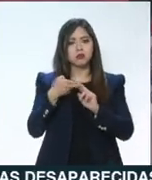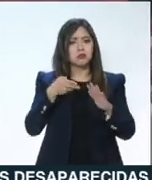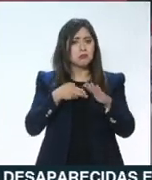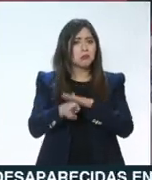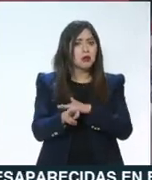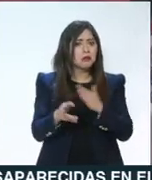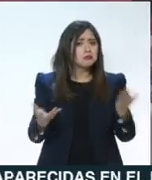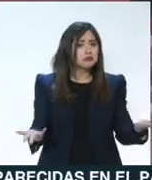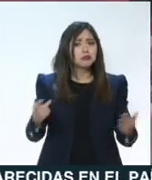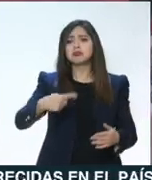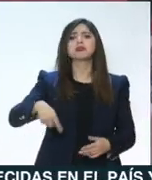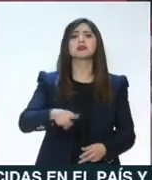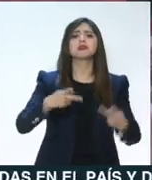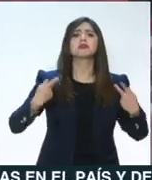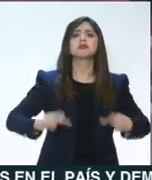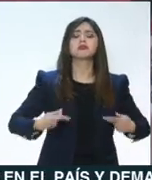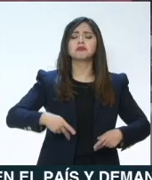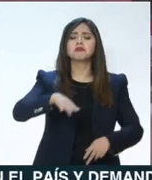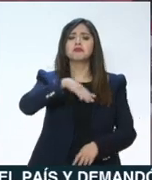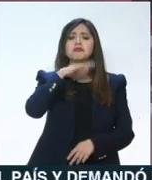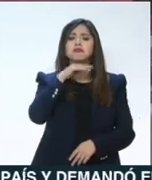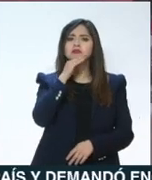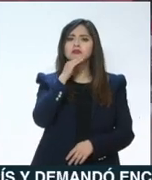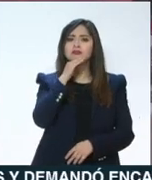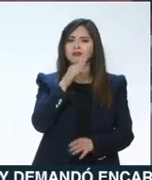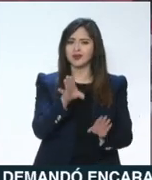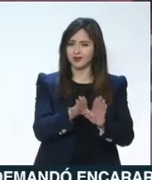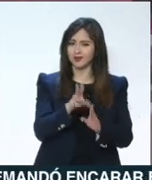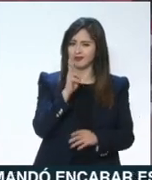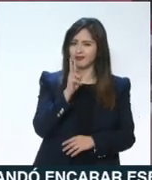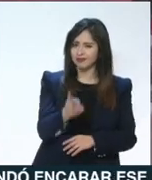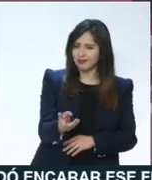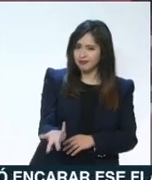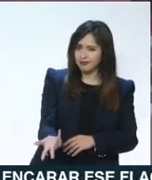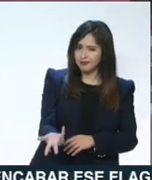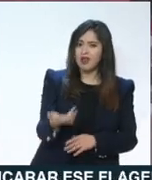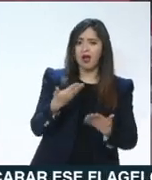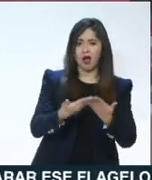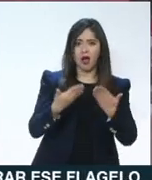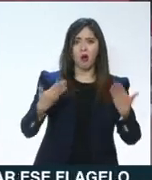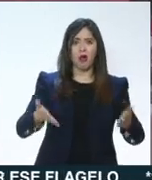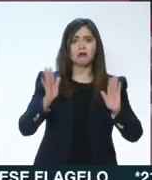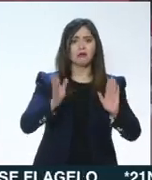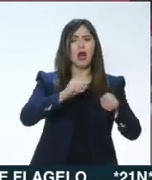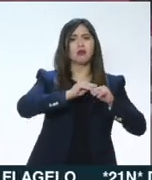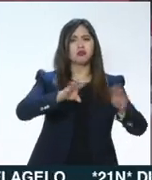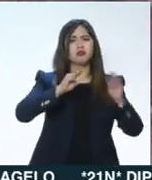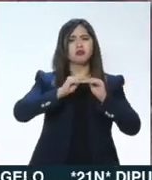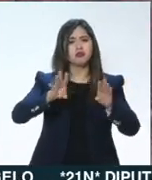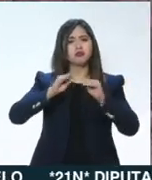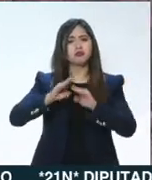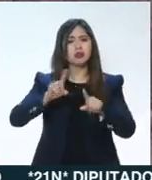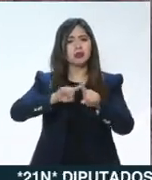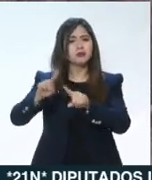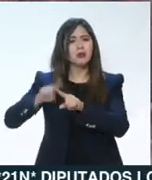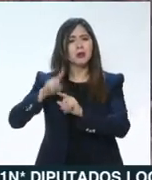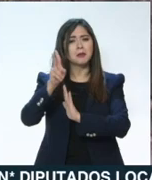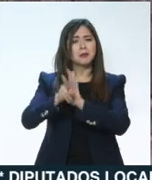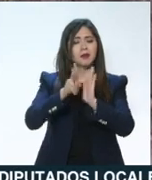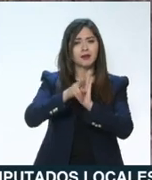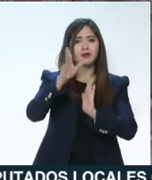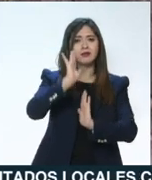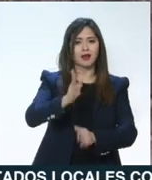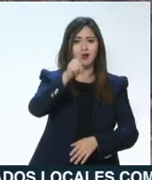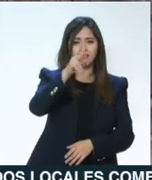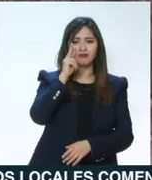no se les había dado la atención necesaria. ¿Cómo la ve? Hasta ahora que se viralizaron en redes sociales pues estos videos que usted ya conoce.